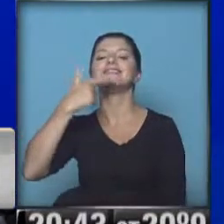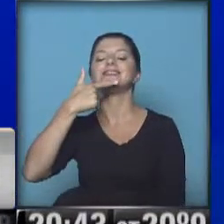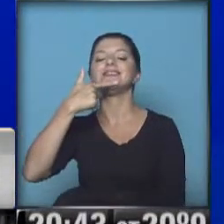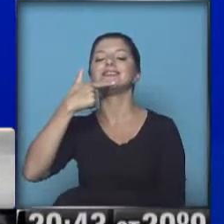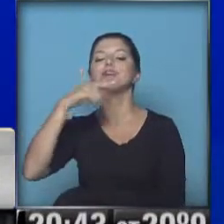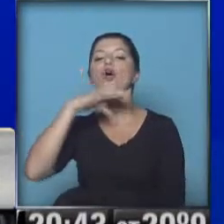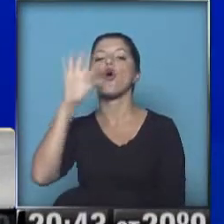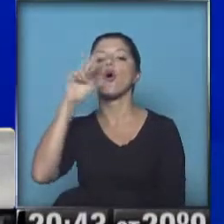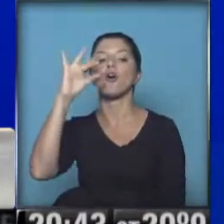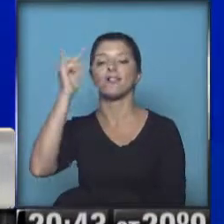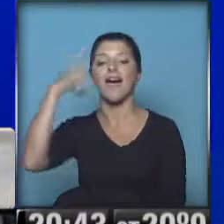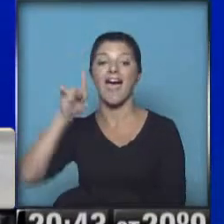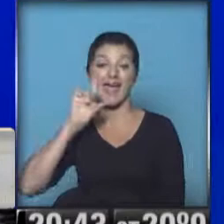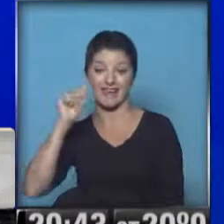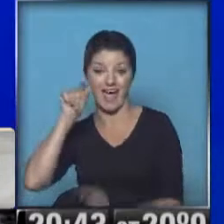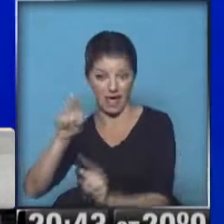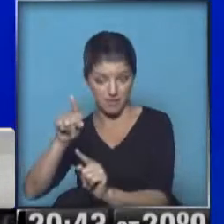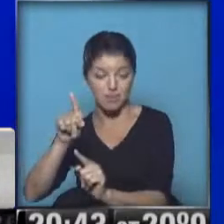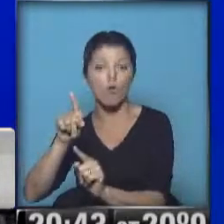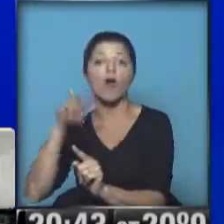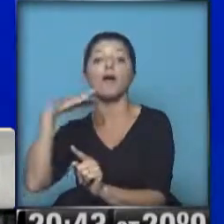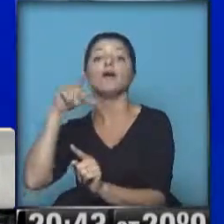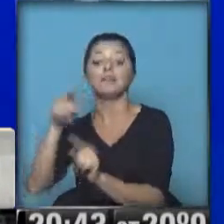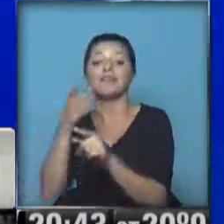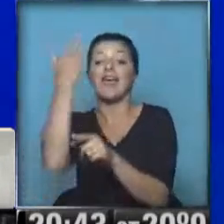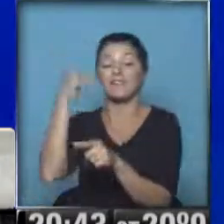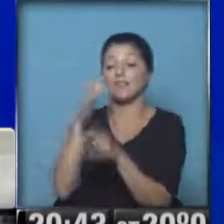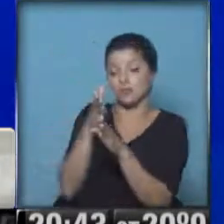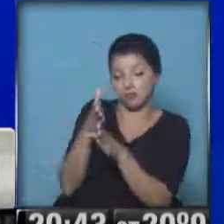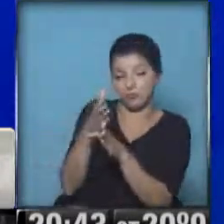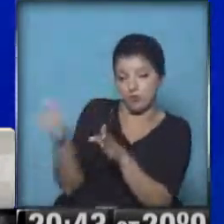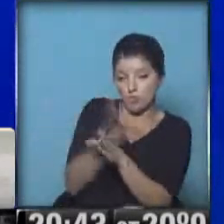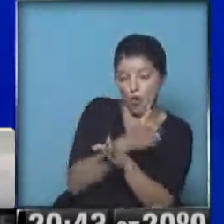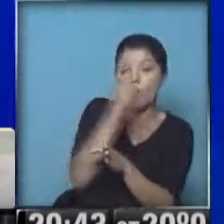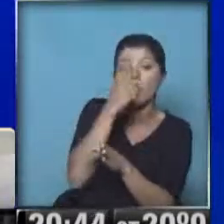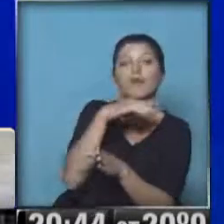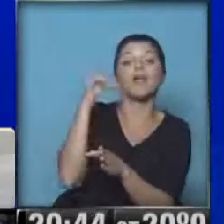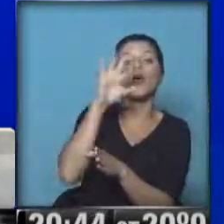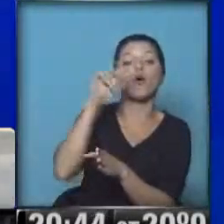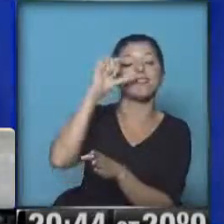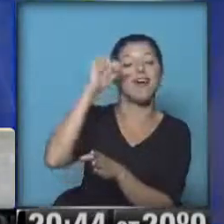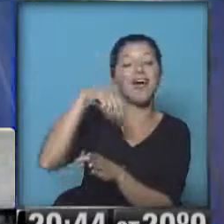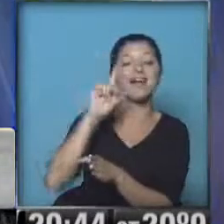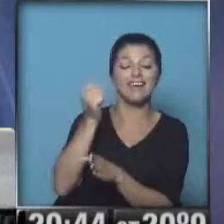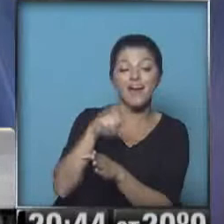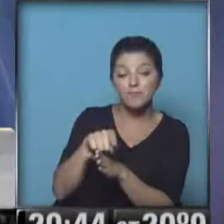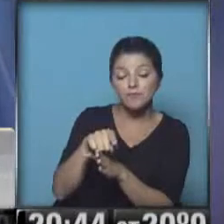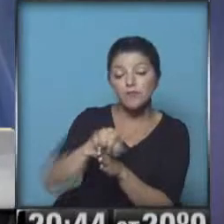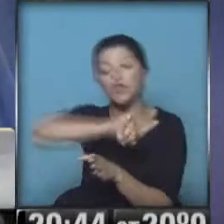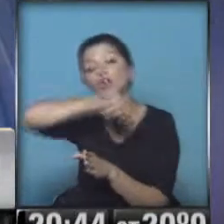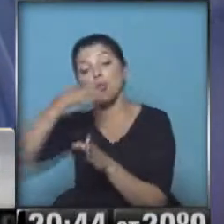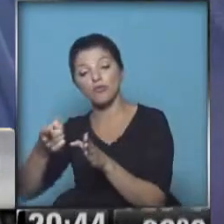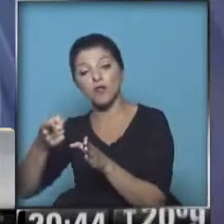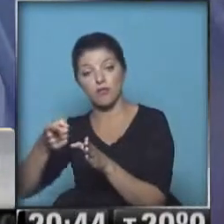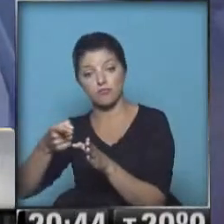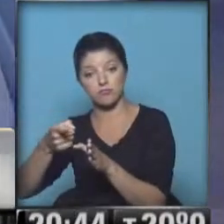de Jerusalén, que hasta 1967 estaba dividida en dos. Una parte era de Jordania, Jerusalén Oriental, y una parte